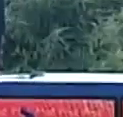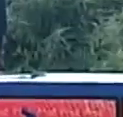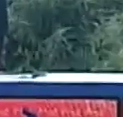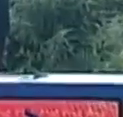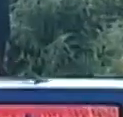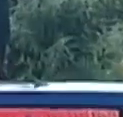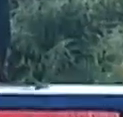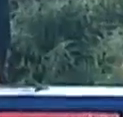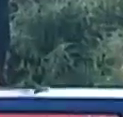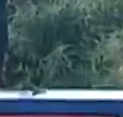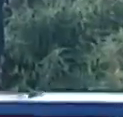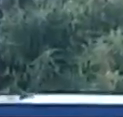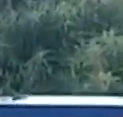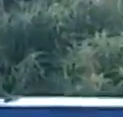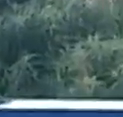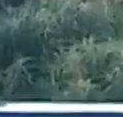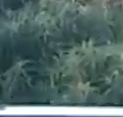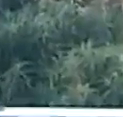o nada, arriba.